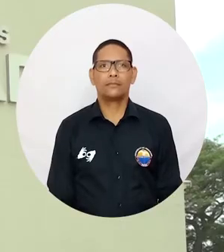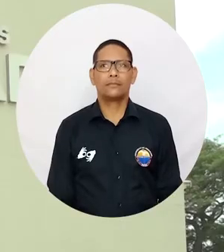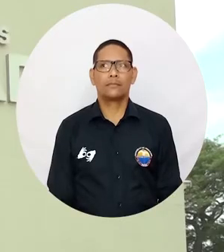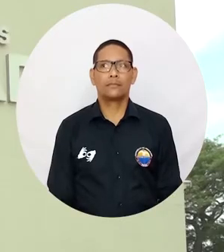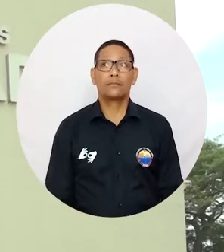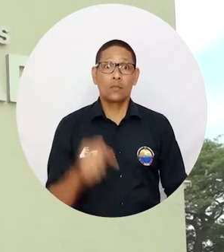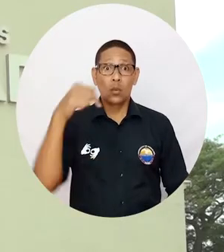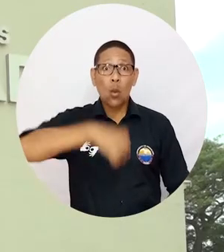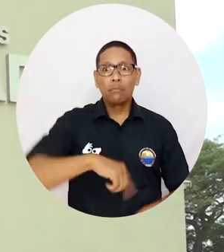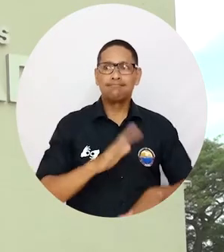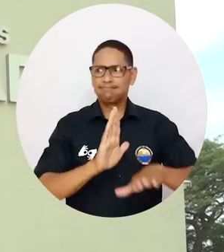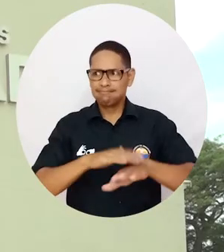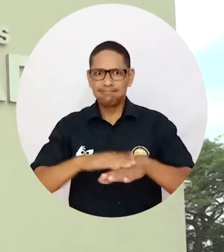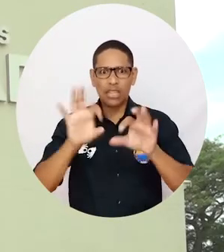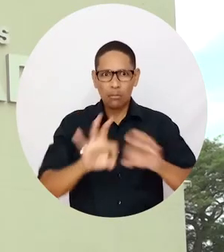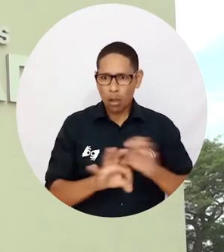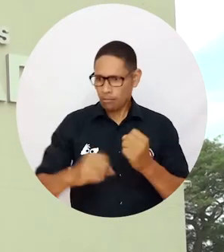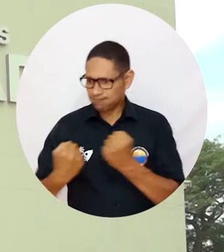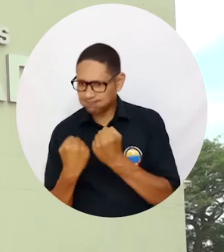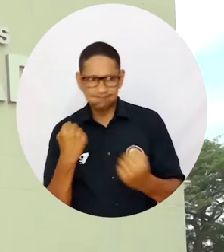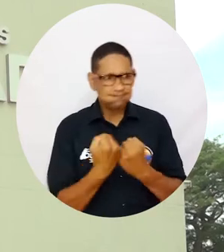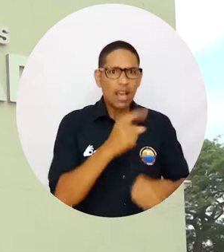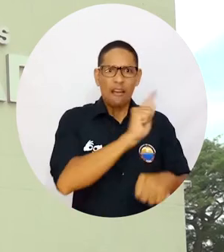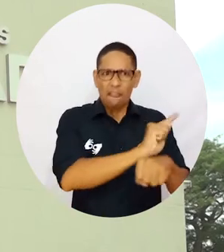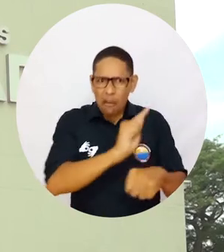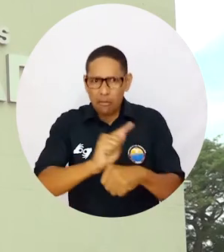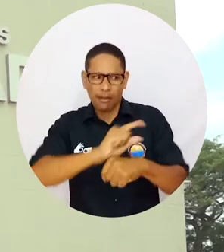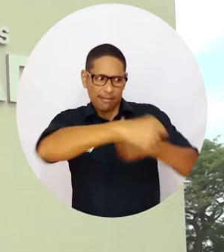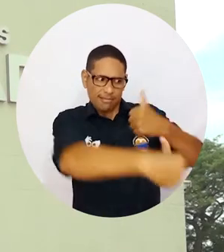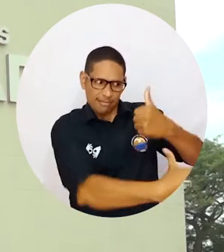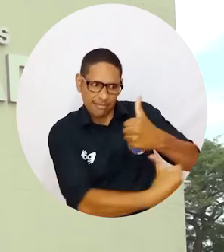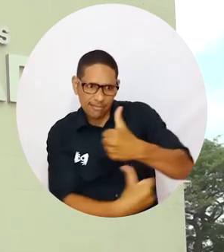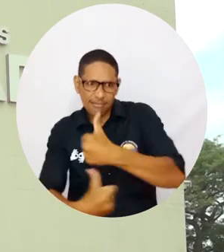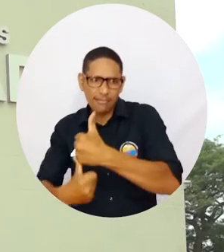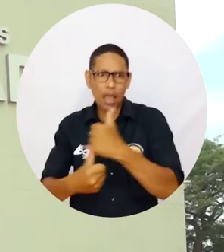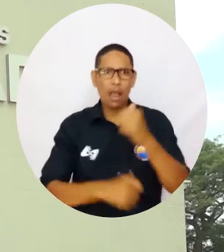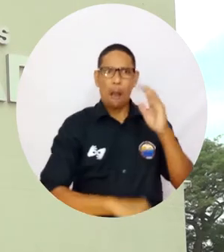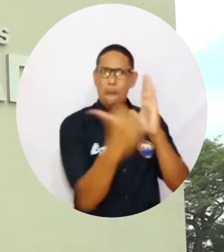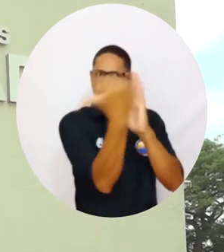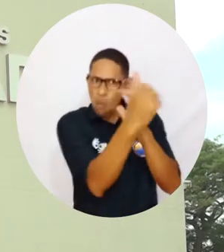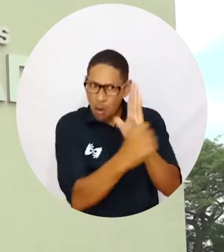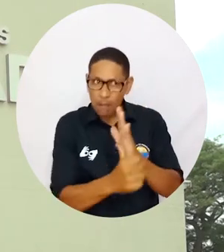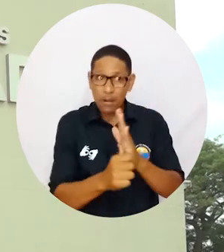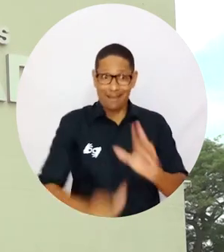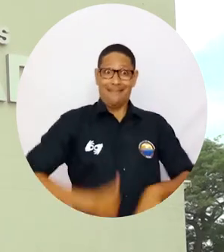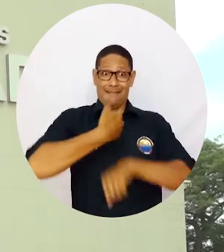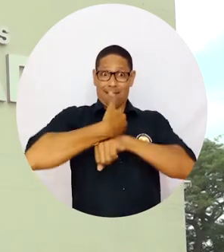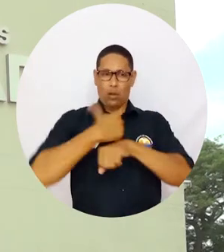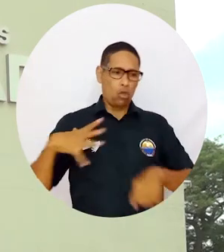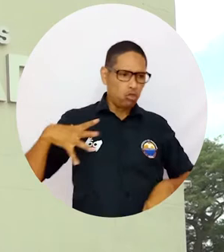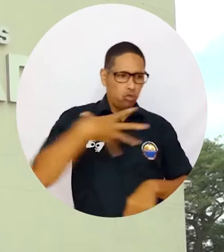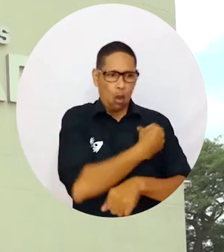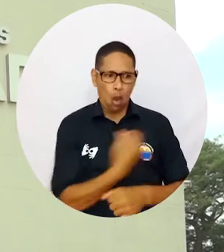Hoy el mensaje es de unidad, de articulación, de cooperación entre las facultades, la vicerrectoría, los programas y la propia rectoría, para que entre todos